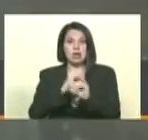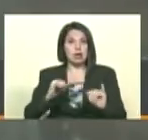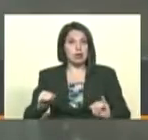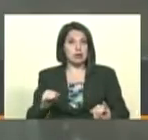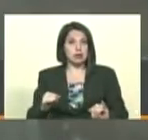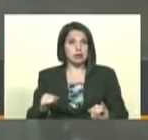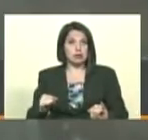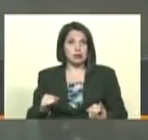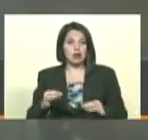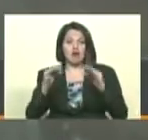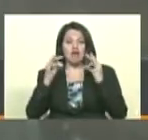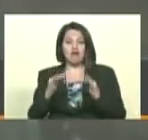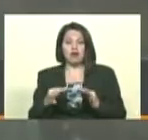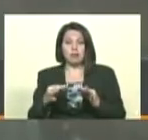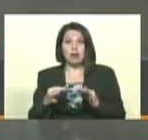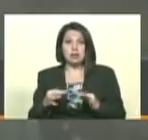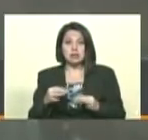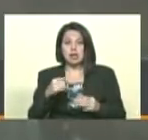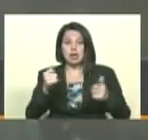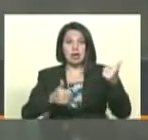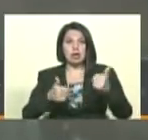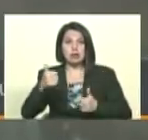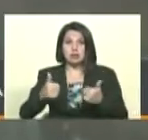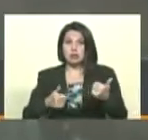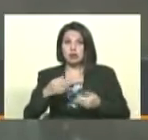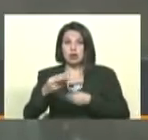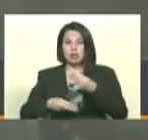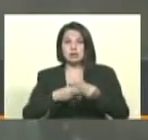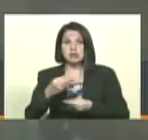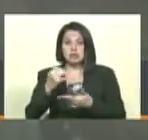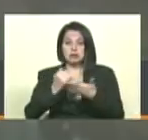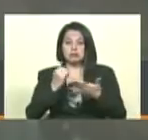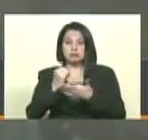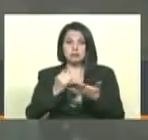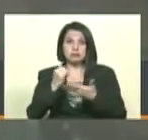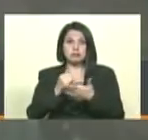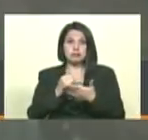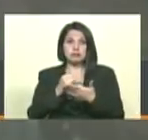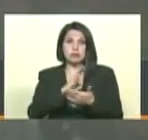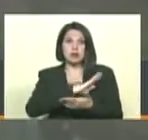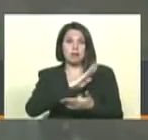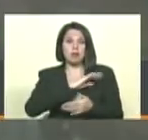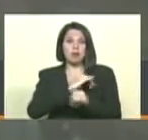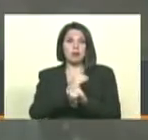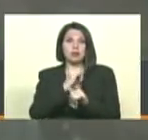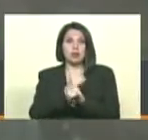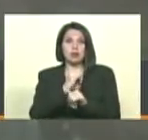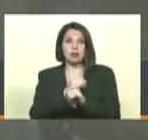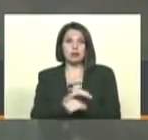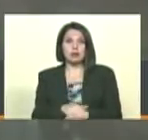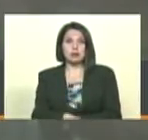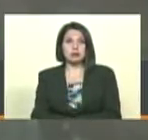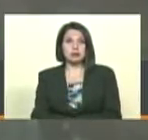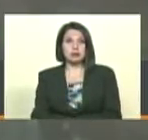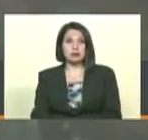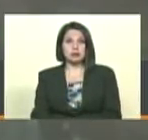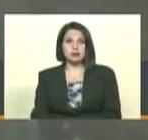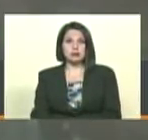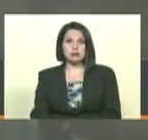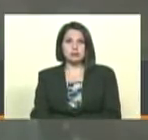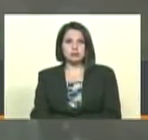para formalizar las candidaturas que han inscrito por Internet.